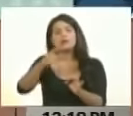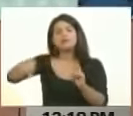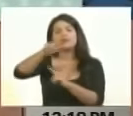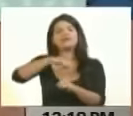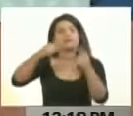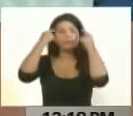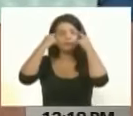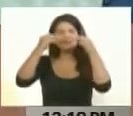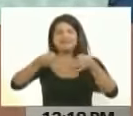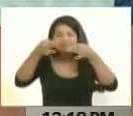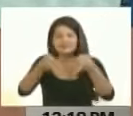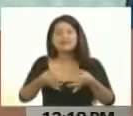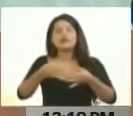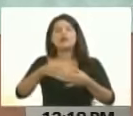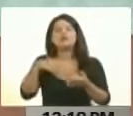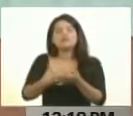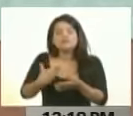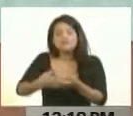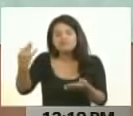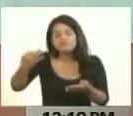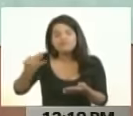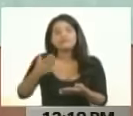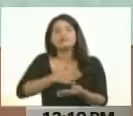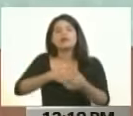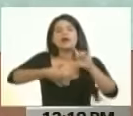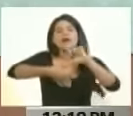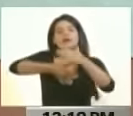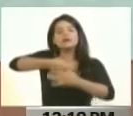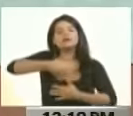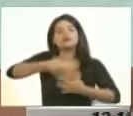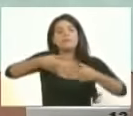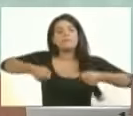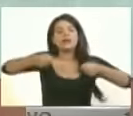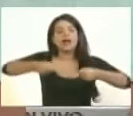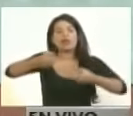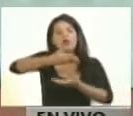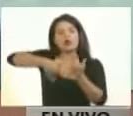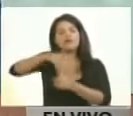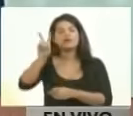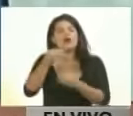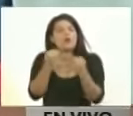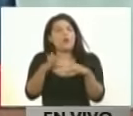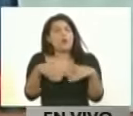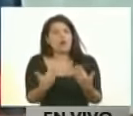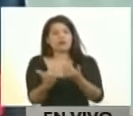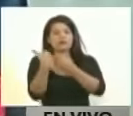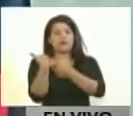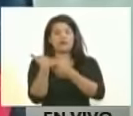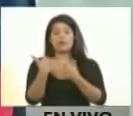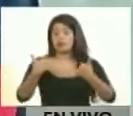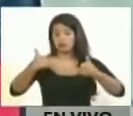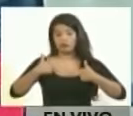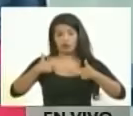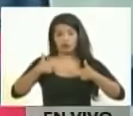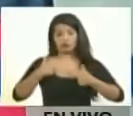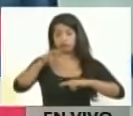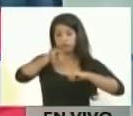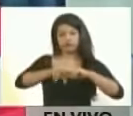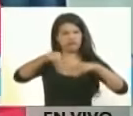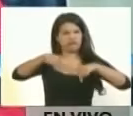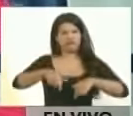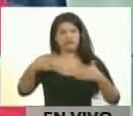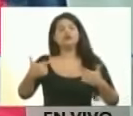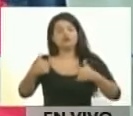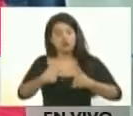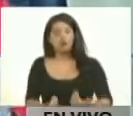Venezuela en el Mercosur. Y estoy hoy acá en mi condición ejerciendo la presidencia pro tempore del